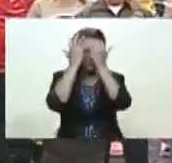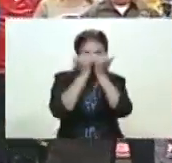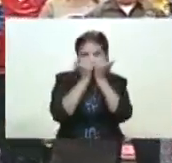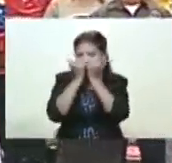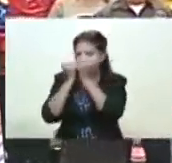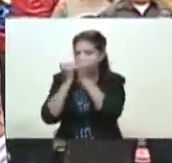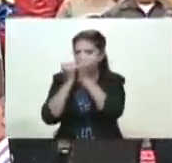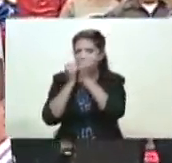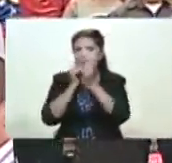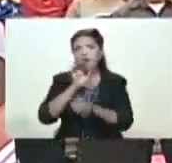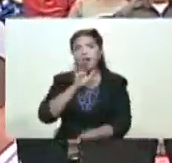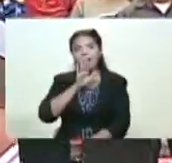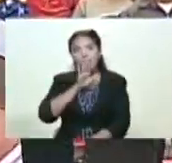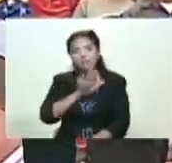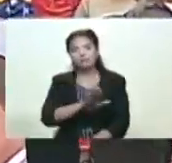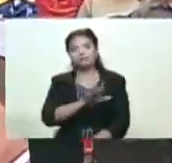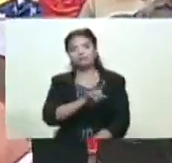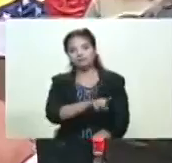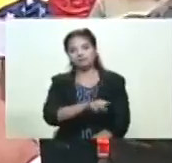Terrorismo burgués.